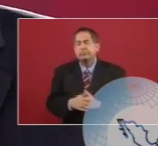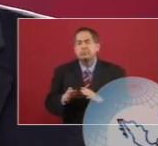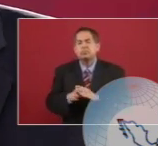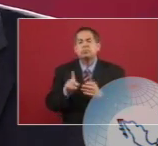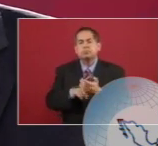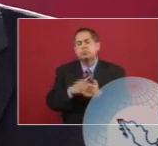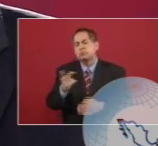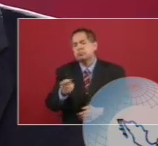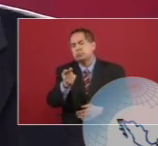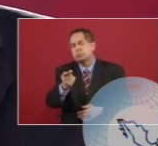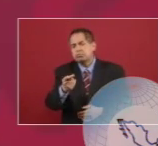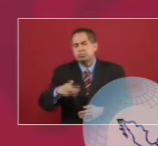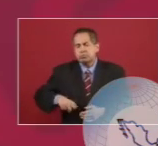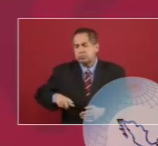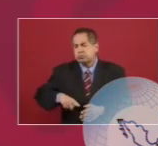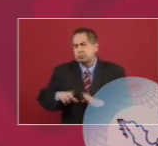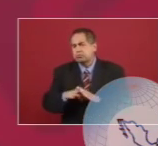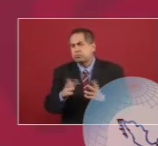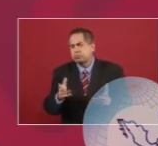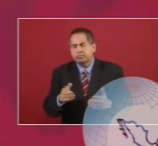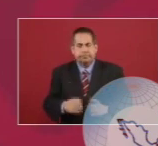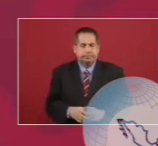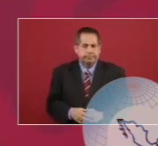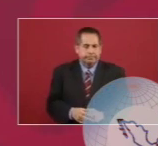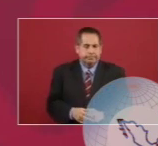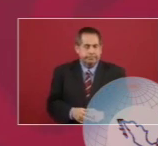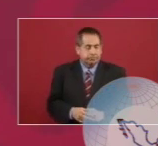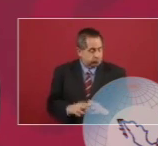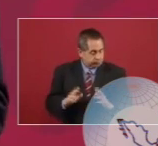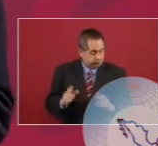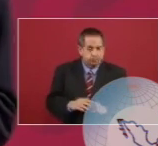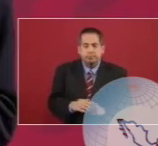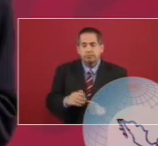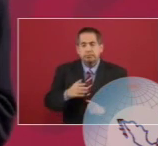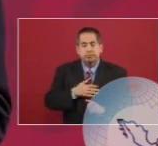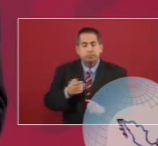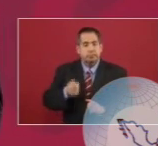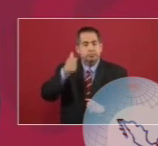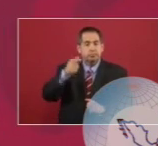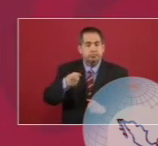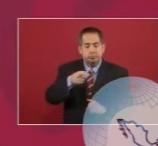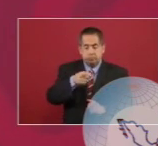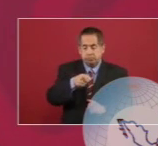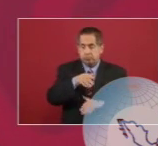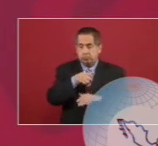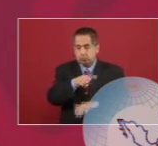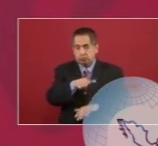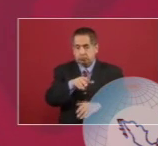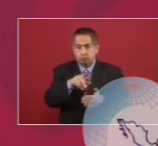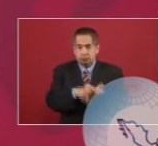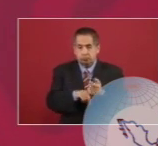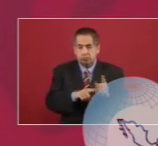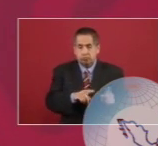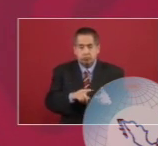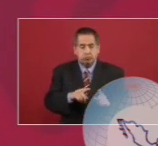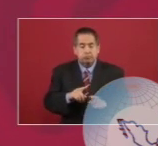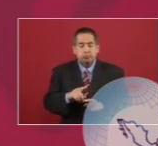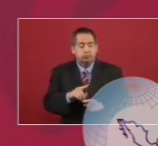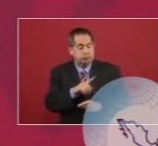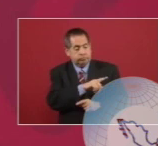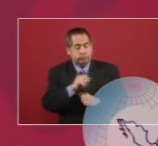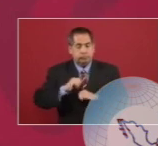su gobierno este asunto? Bueno, hacer que lo primero, con respeto a la autonomía,